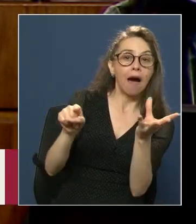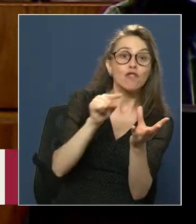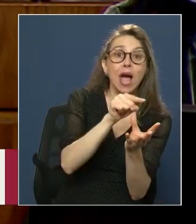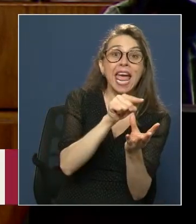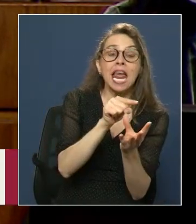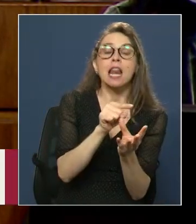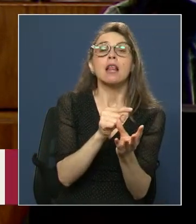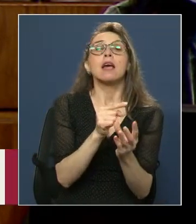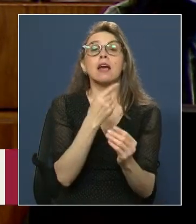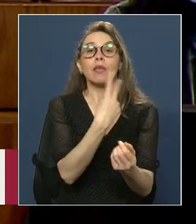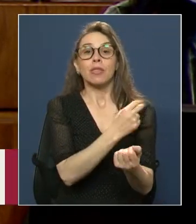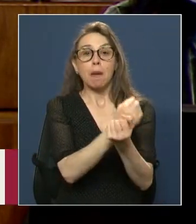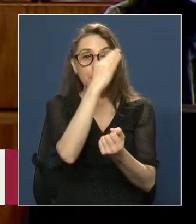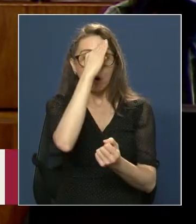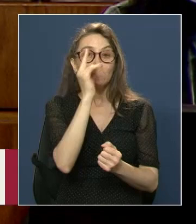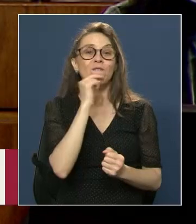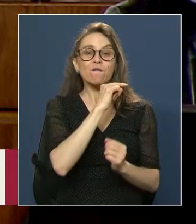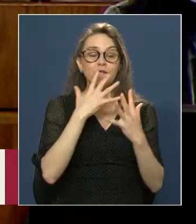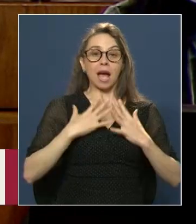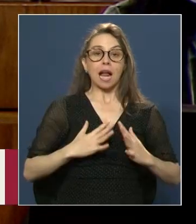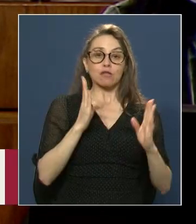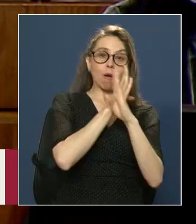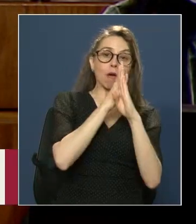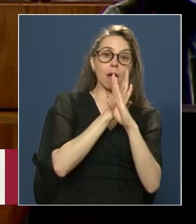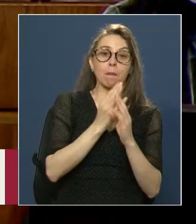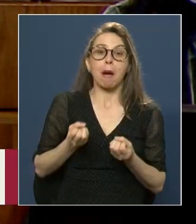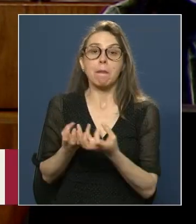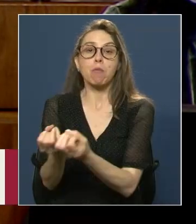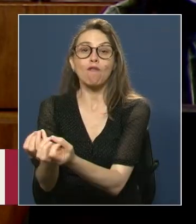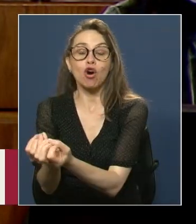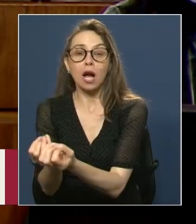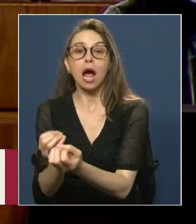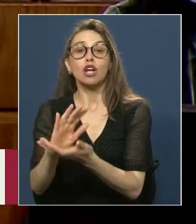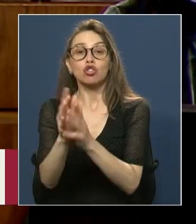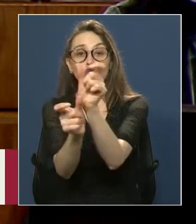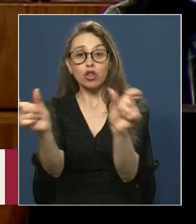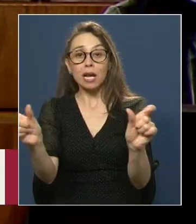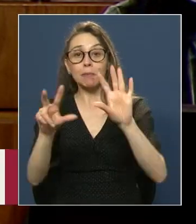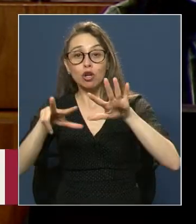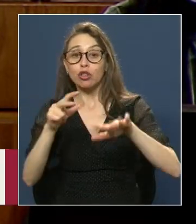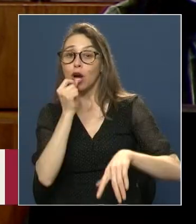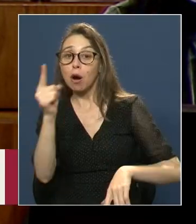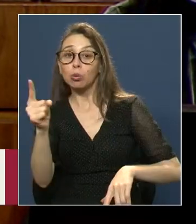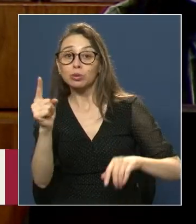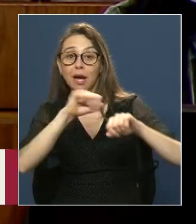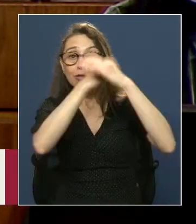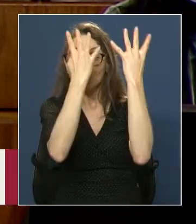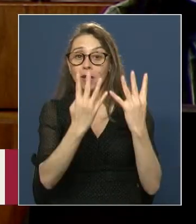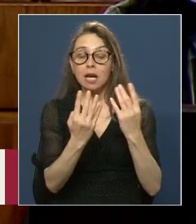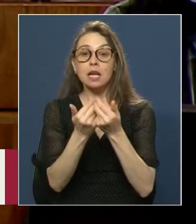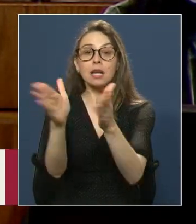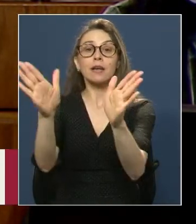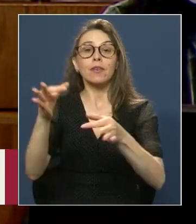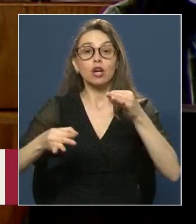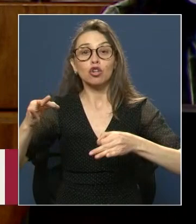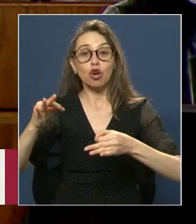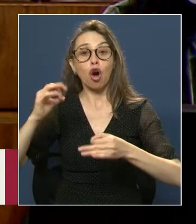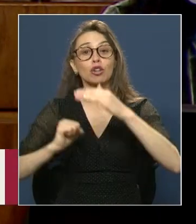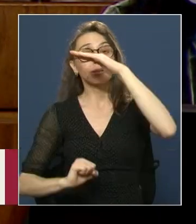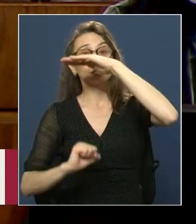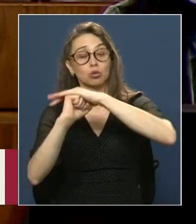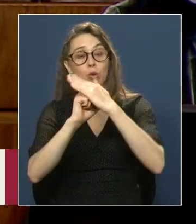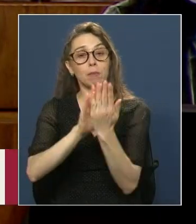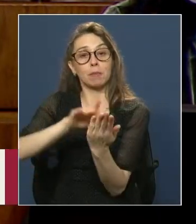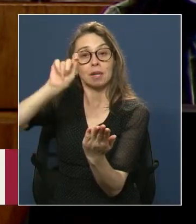agente provocador de la policía. Todos fueron absueltos. La Corte Suprema acaba de confirmar la sentencia